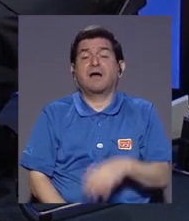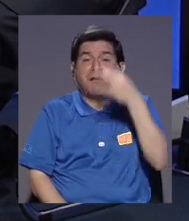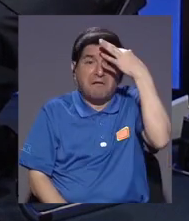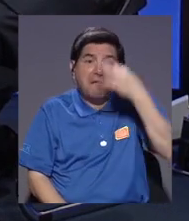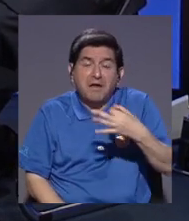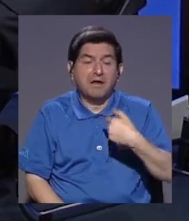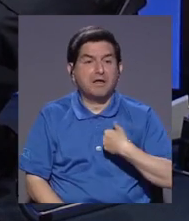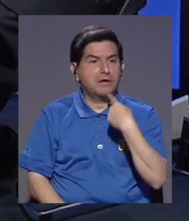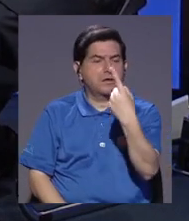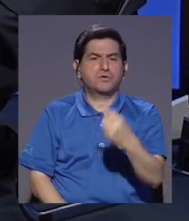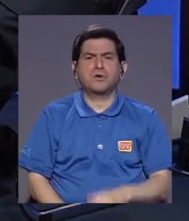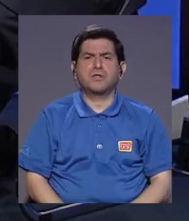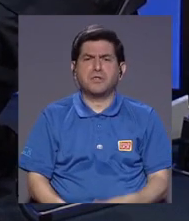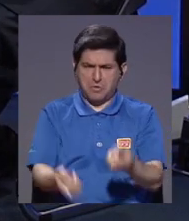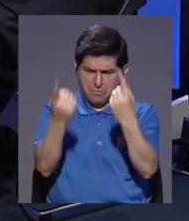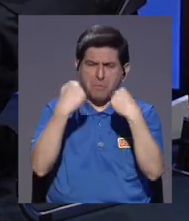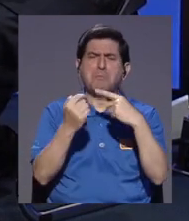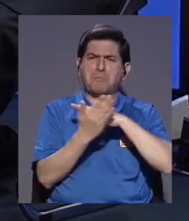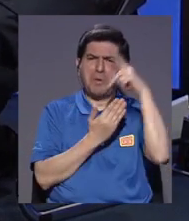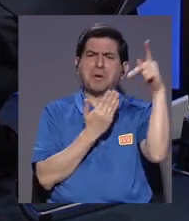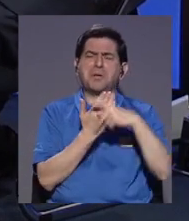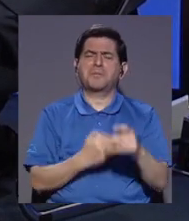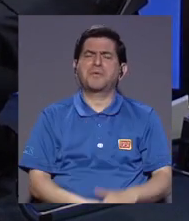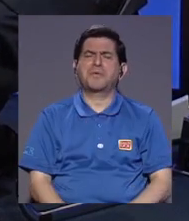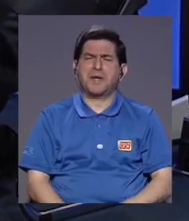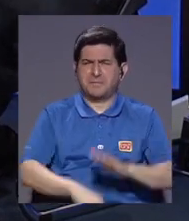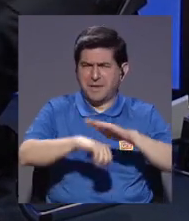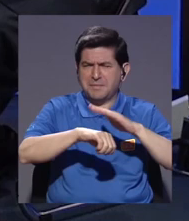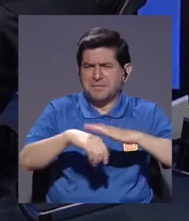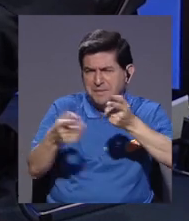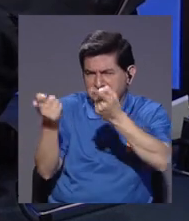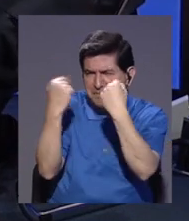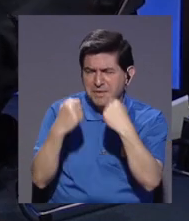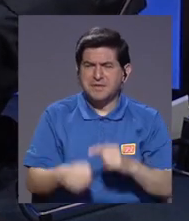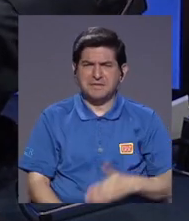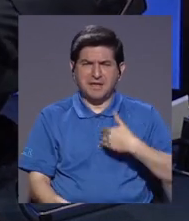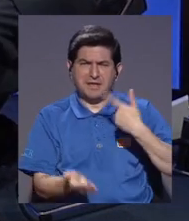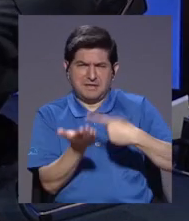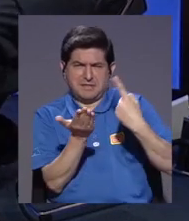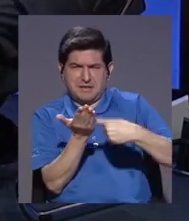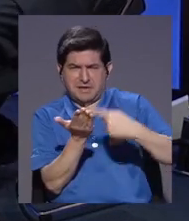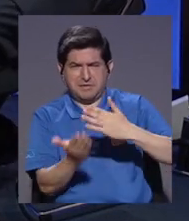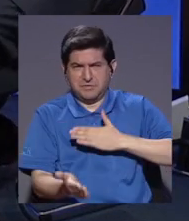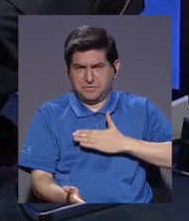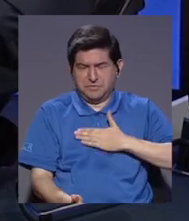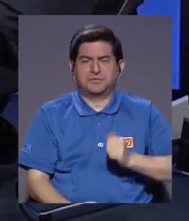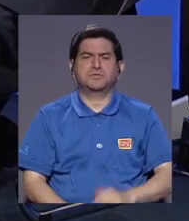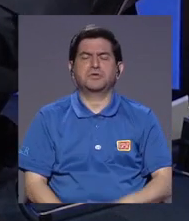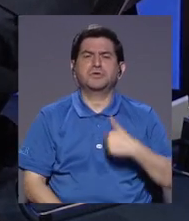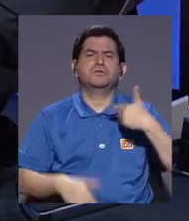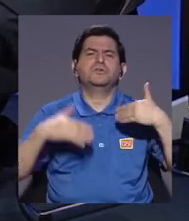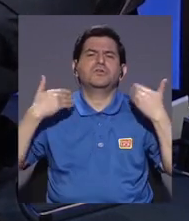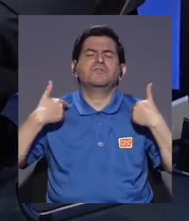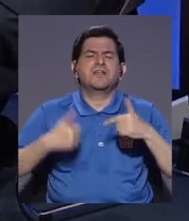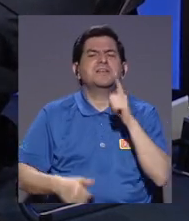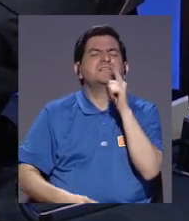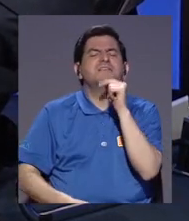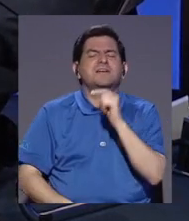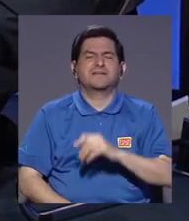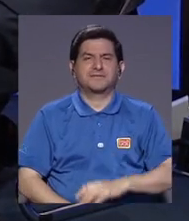y yo le digo aquí cuando quiera venga aquí este programa este señor aquí y tener un debate conmigo en yo encantado